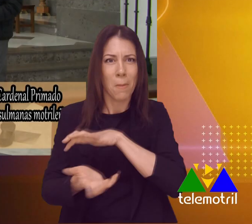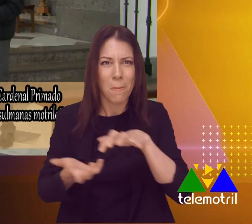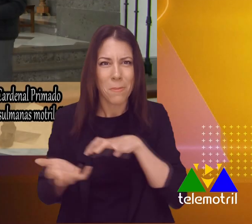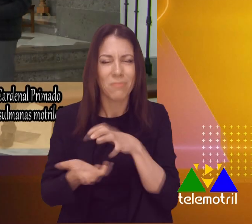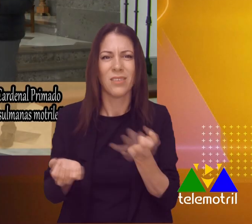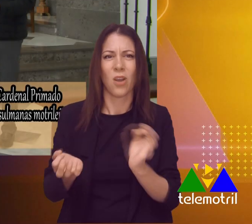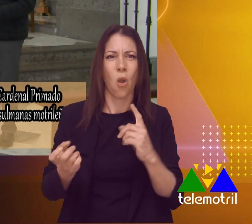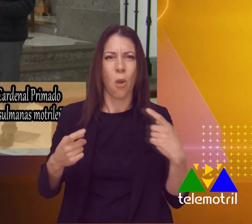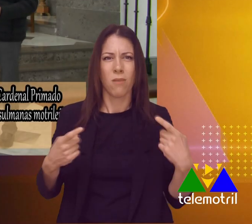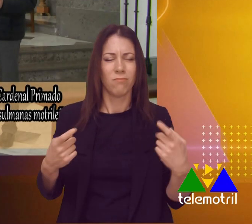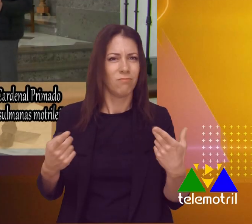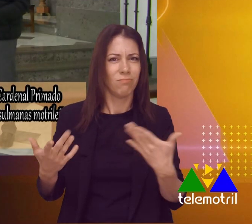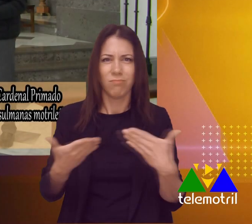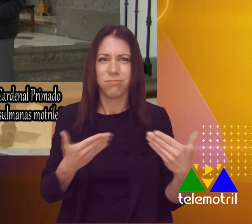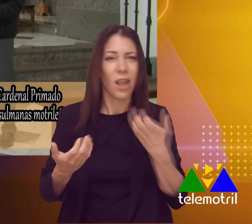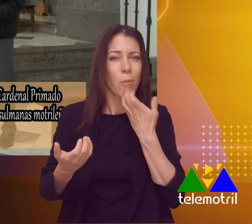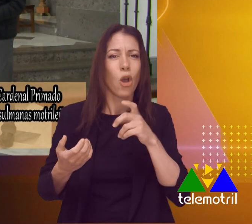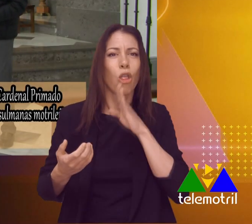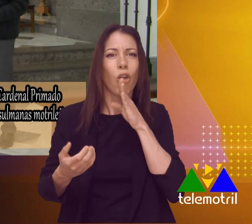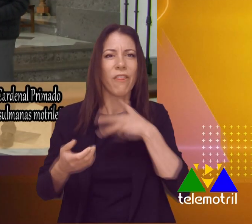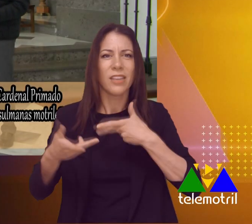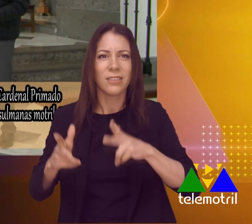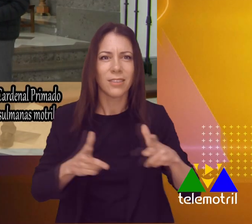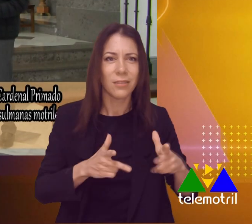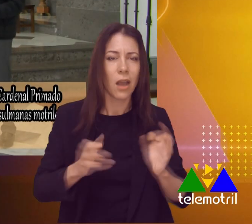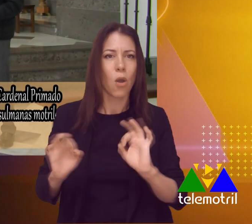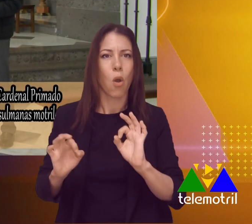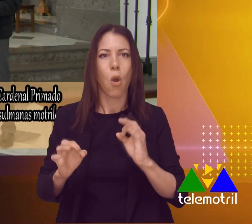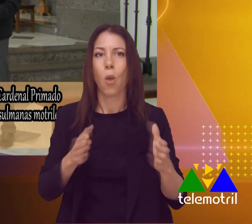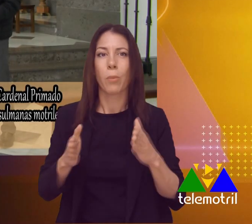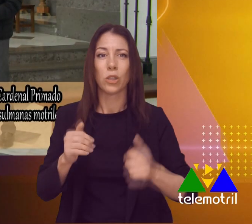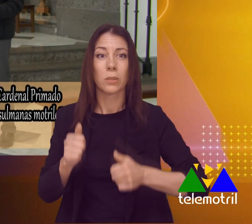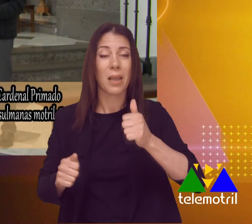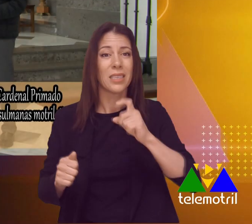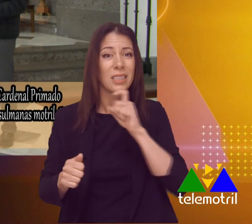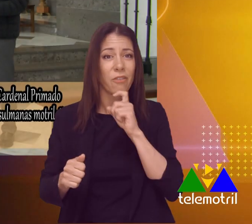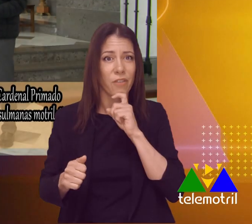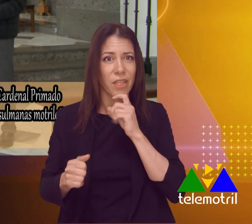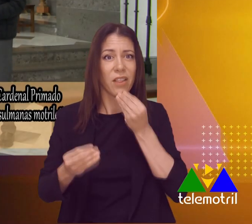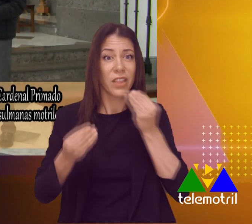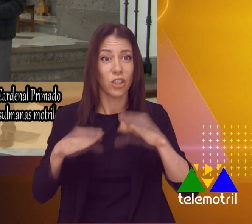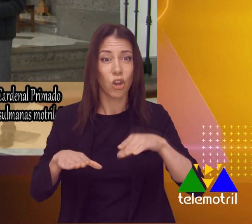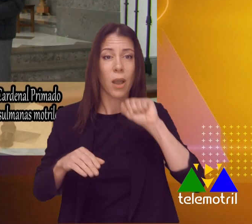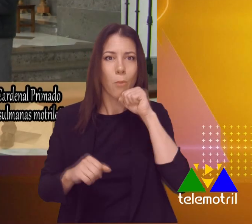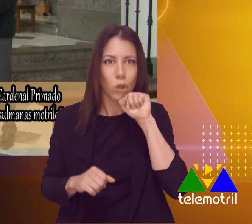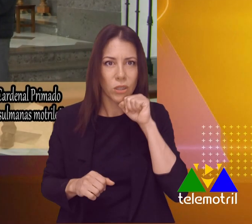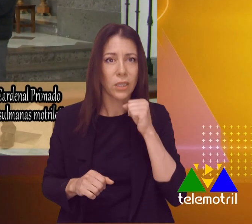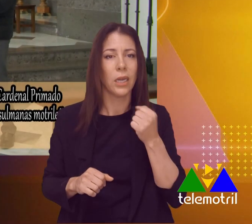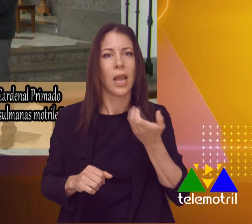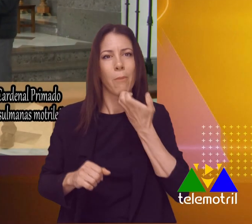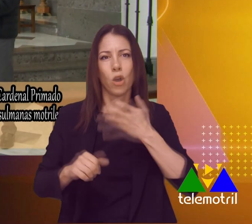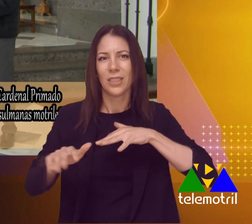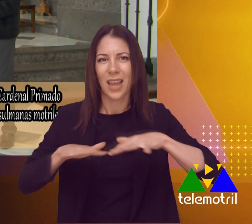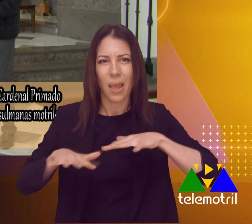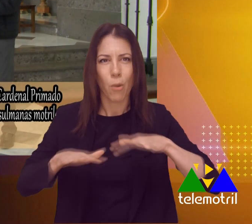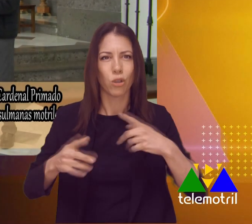pelearse por los sitios donde se sentaban hasta los momentos más difíciles de la historia de Motril,